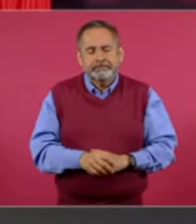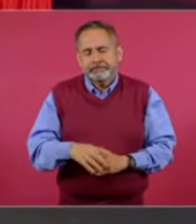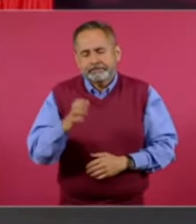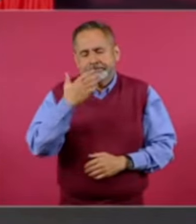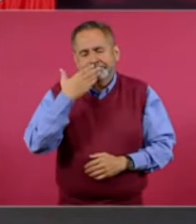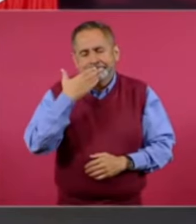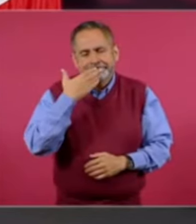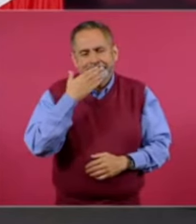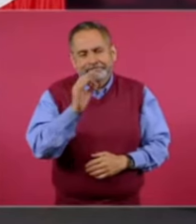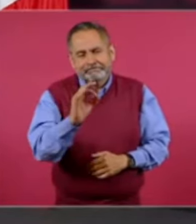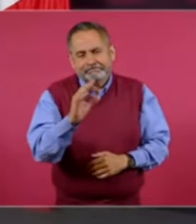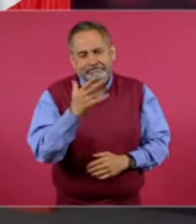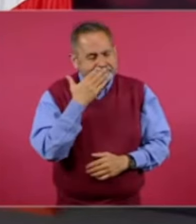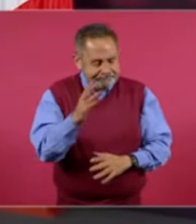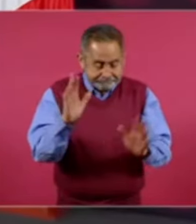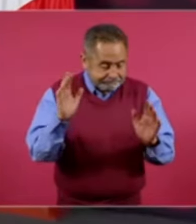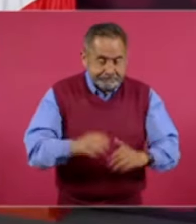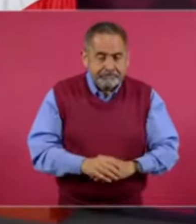Está bien.